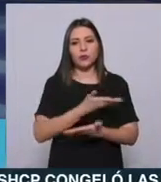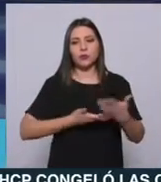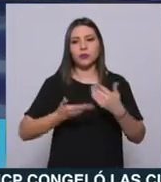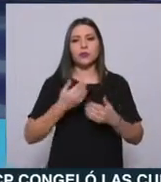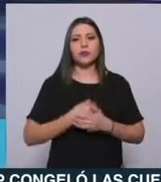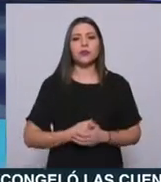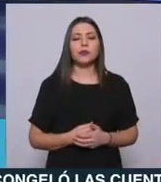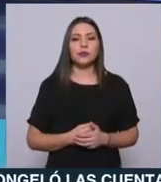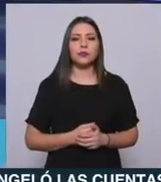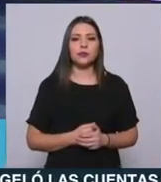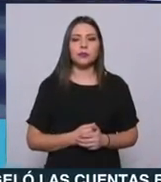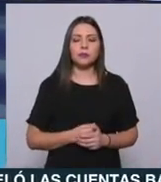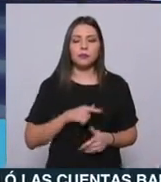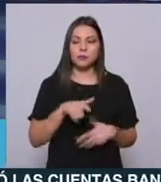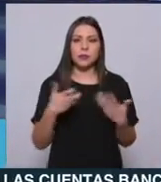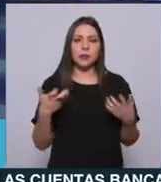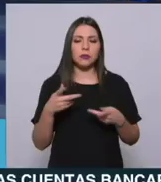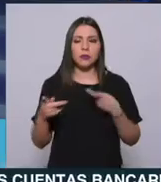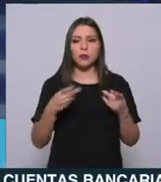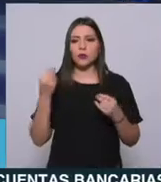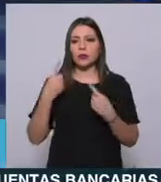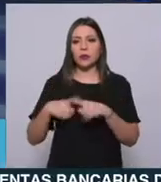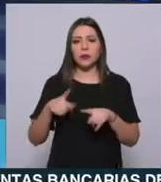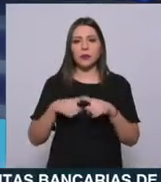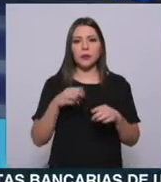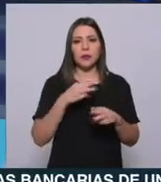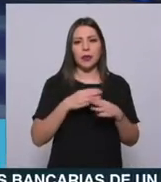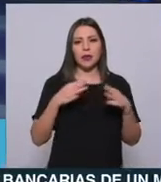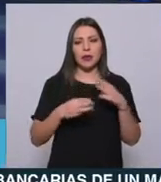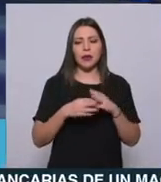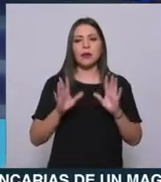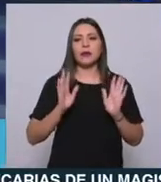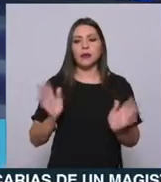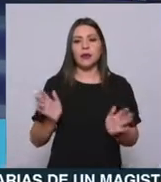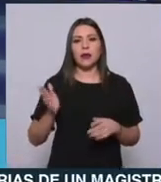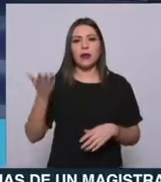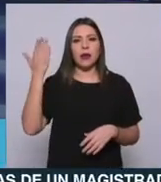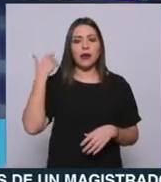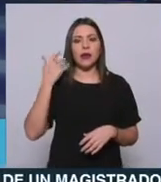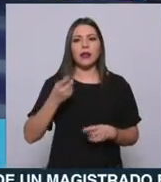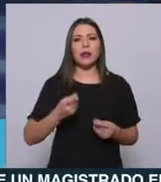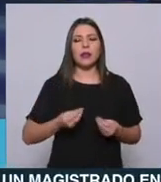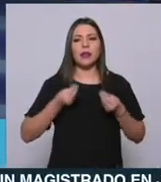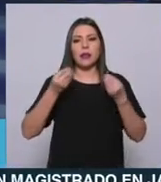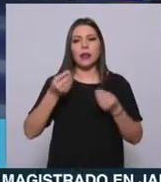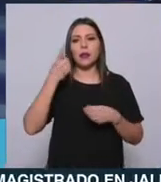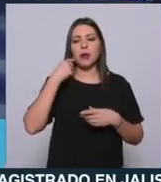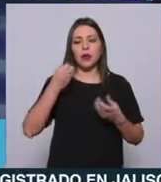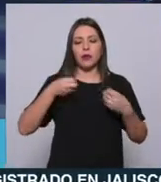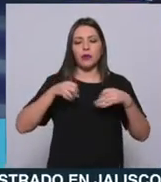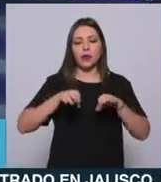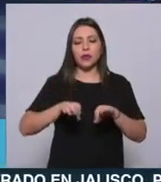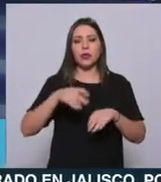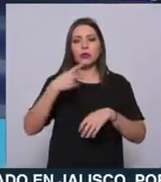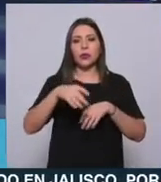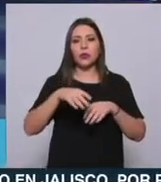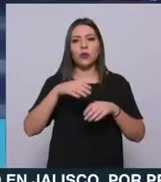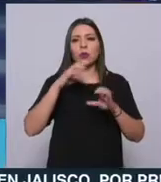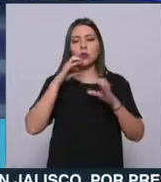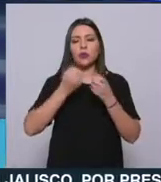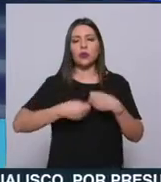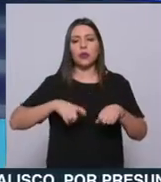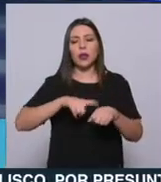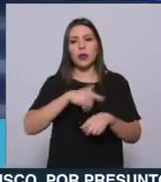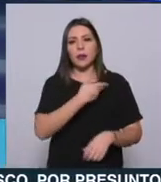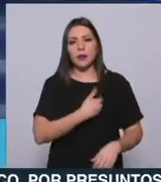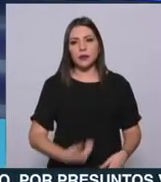Para esto sí hemos desarrollado muchísimos materiales que ya lo hemos puesto a disposición de la Oficina de Comunicación Social de